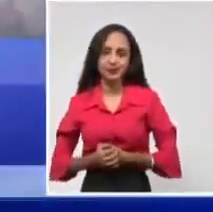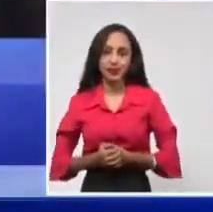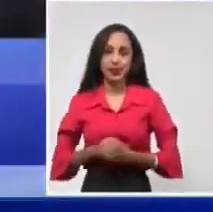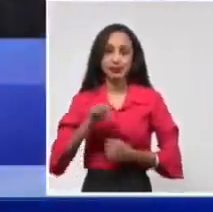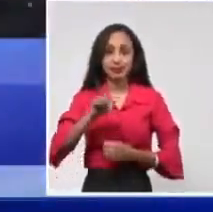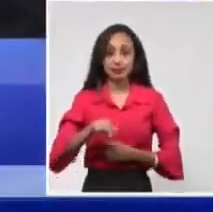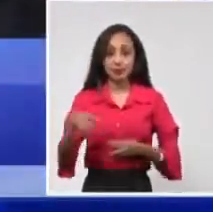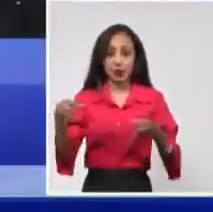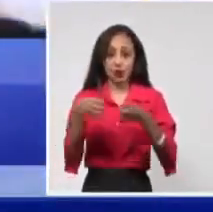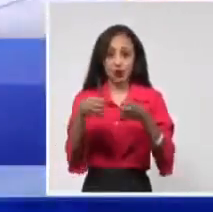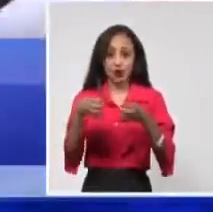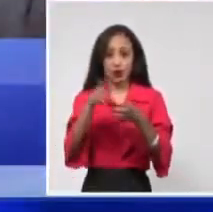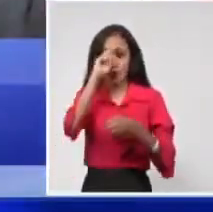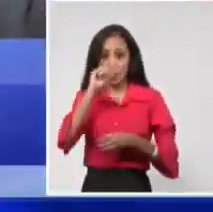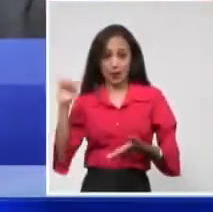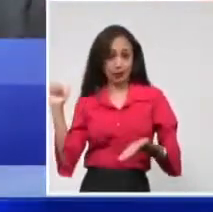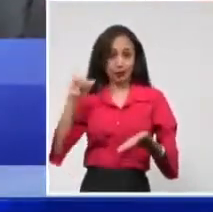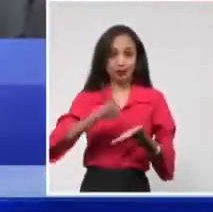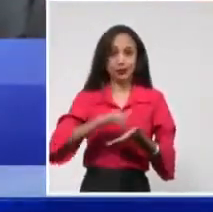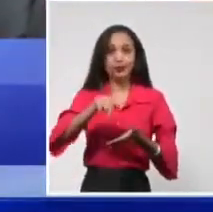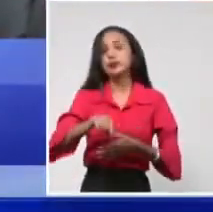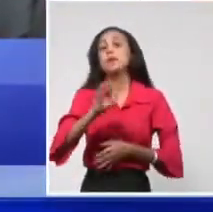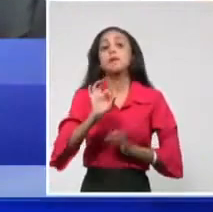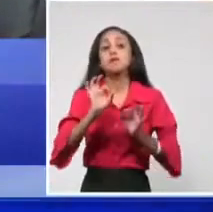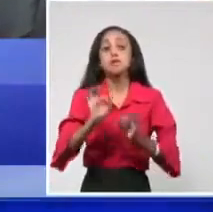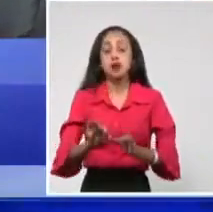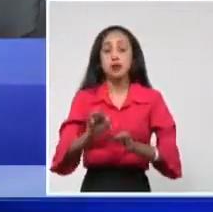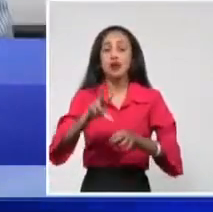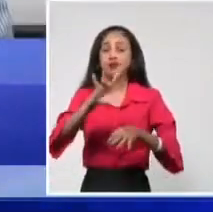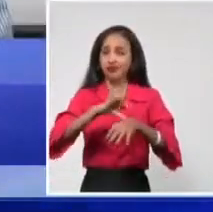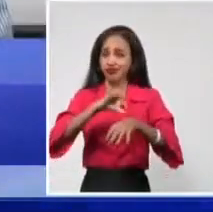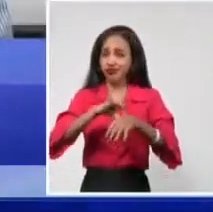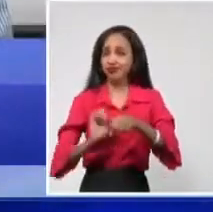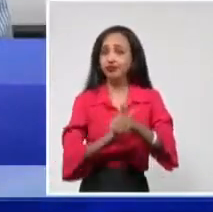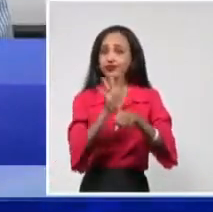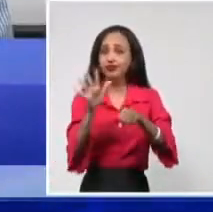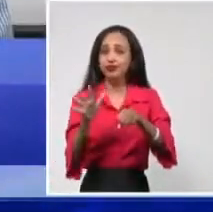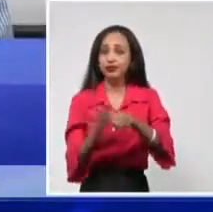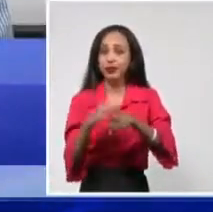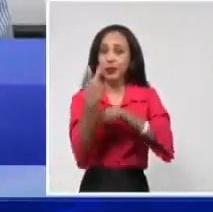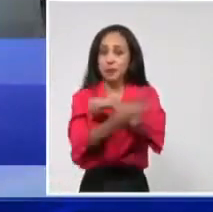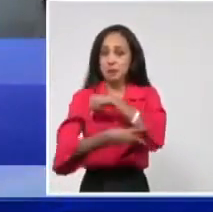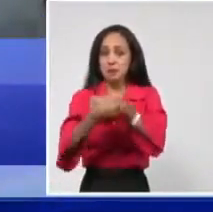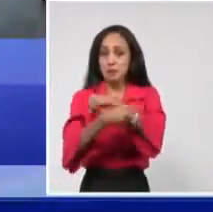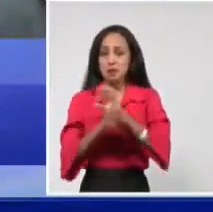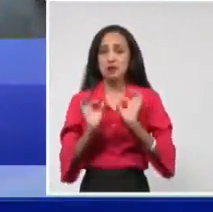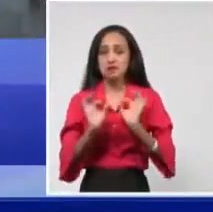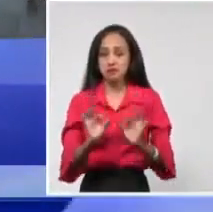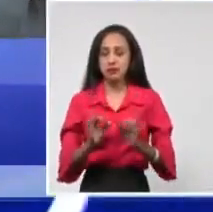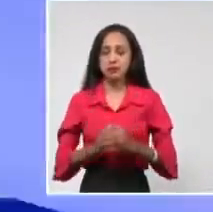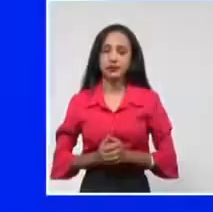Regresa Brigada Médica Cubana que combatió el nuevo coronavirus en la República de Guinea.